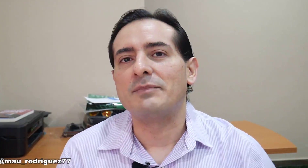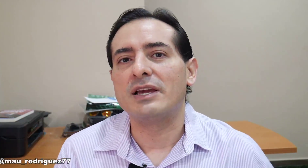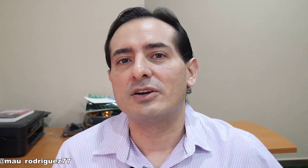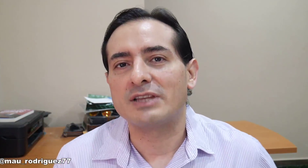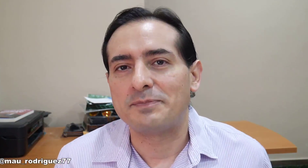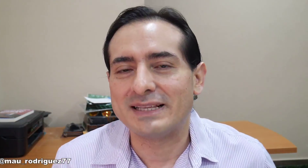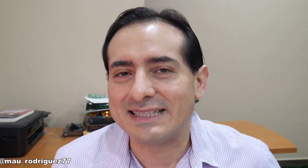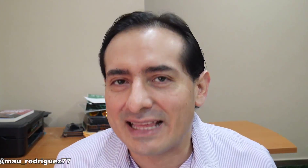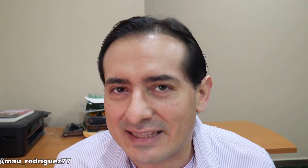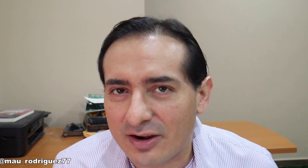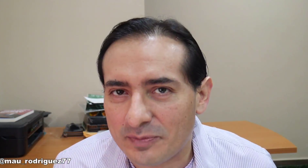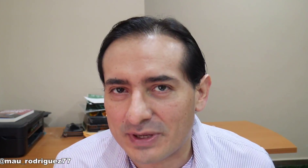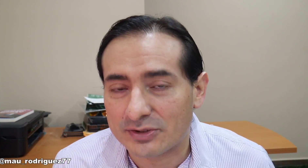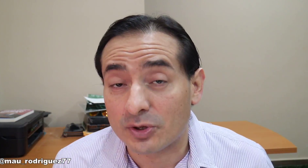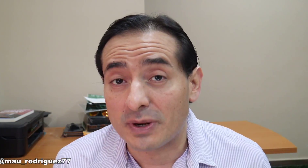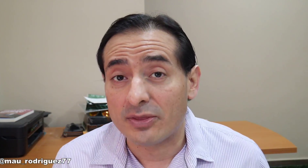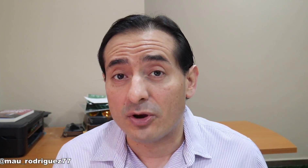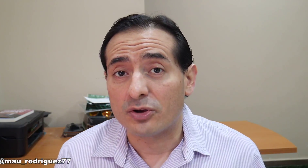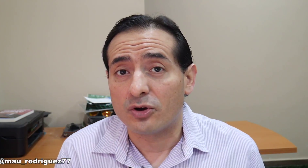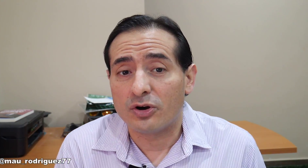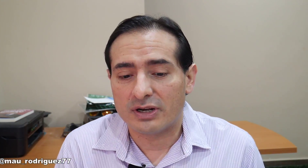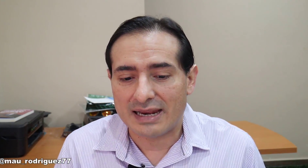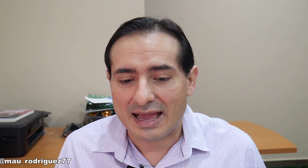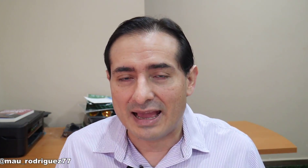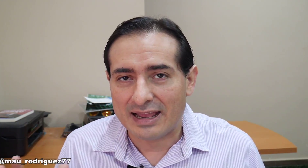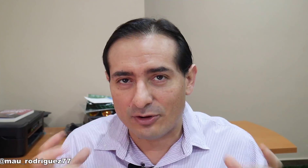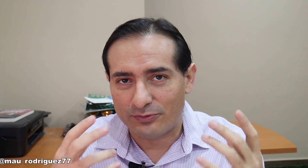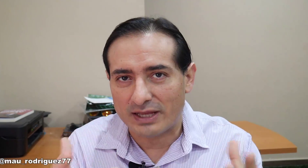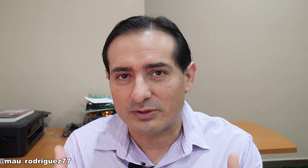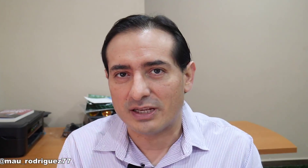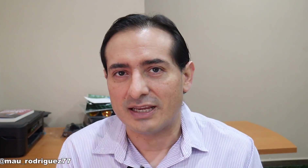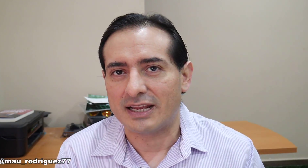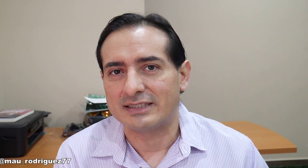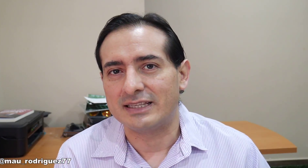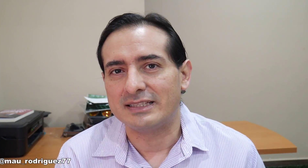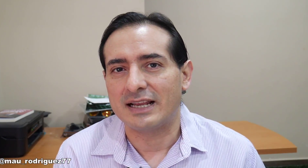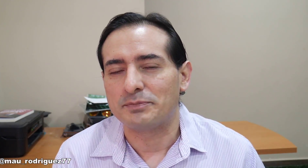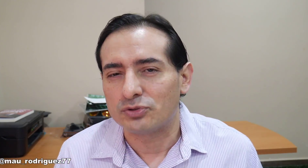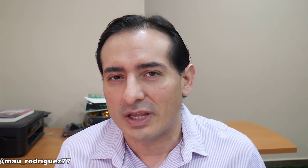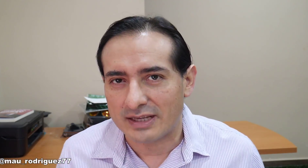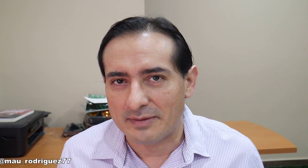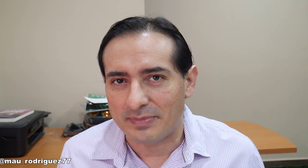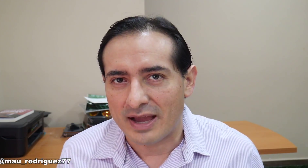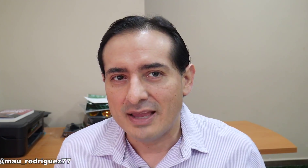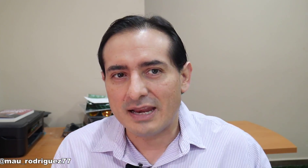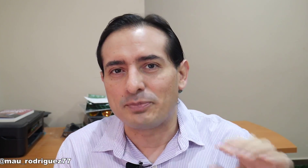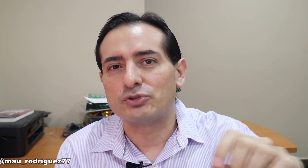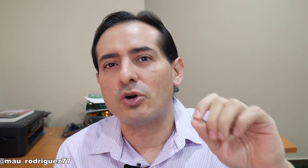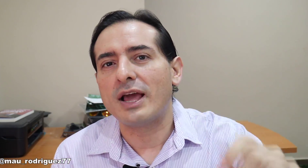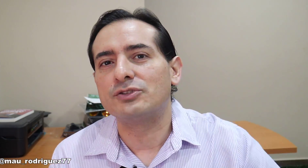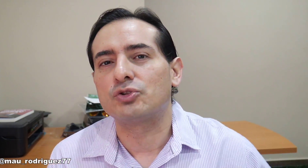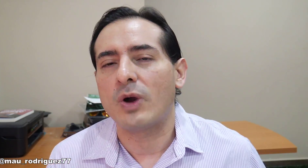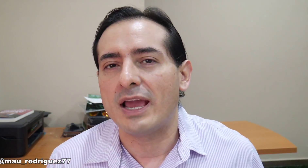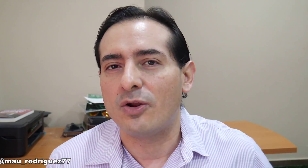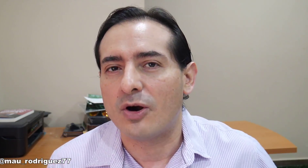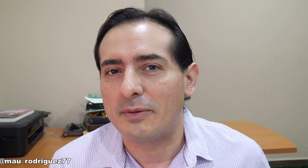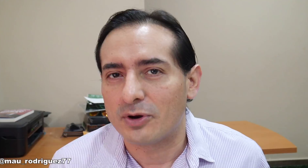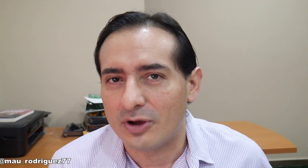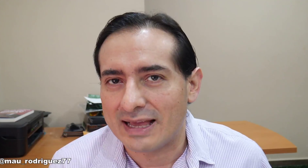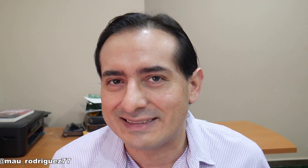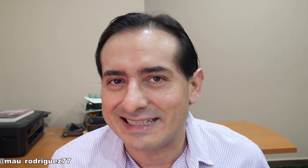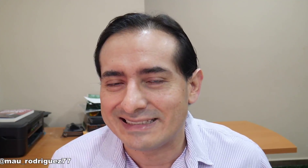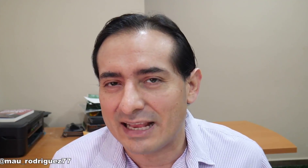Hola, ¿qué tal, amigos? El presidente López Obrador, con el olfato que le caracteriza, le puso una trampa. Le puso un anzuelo